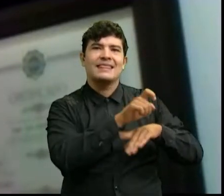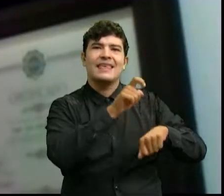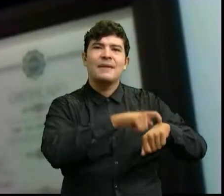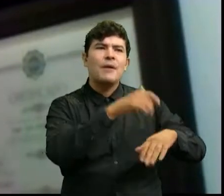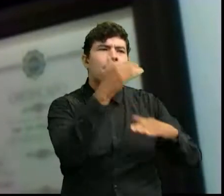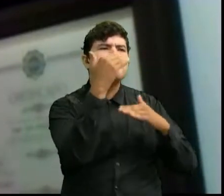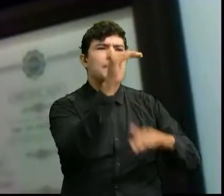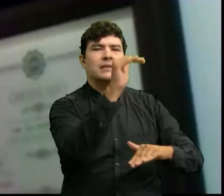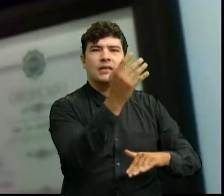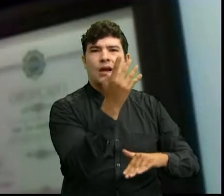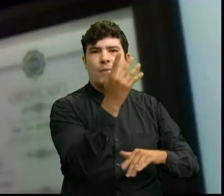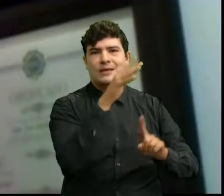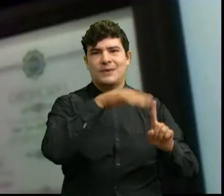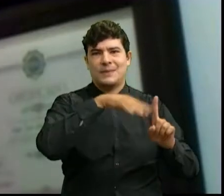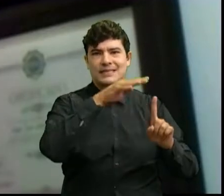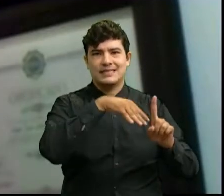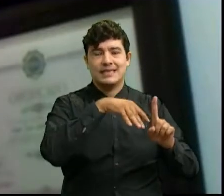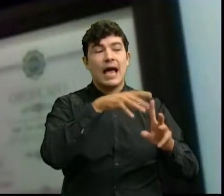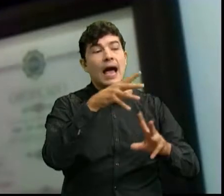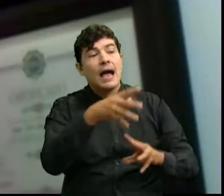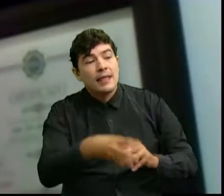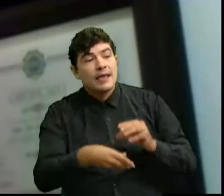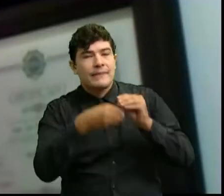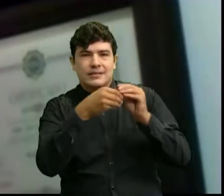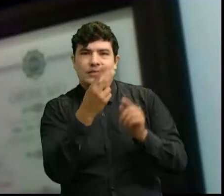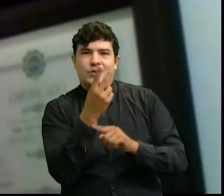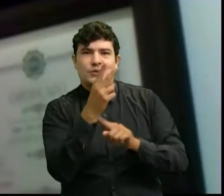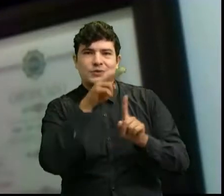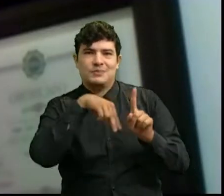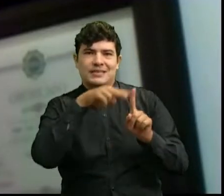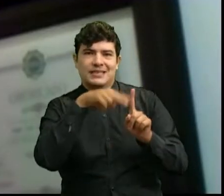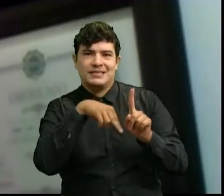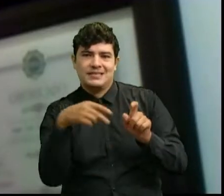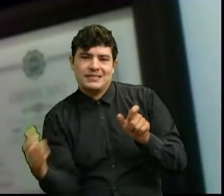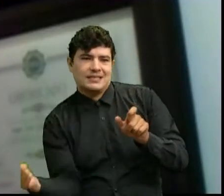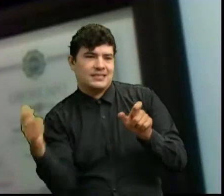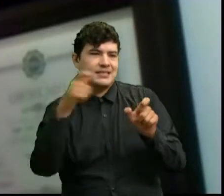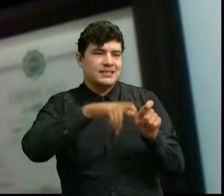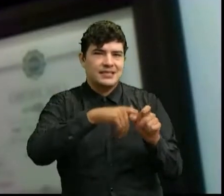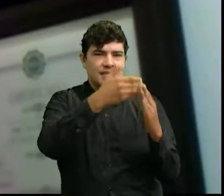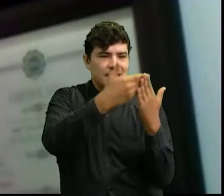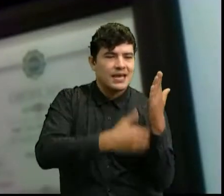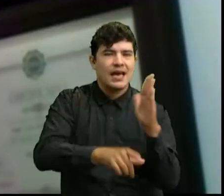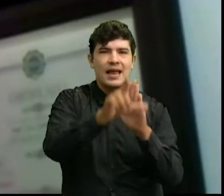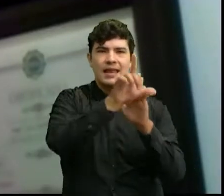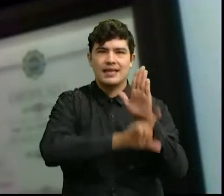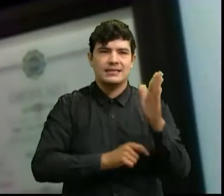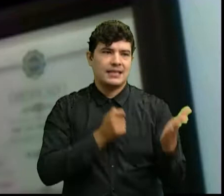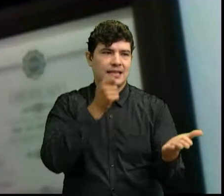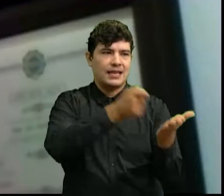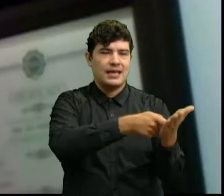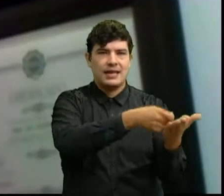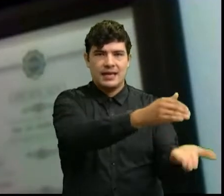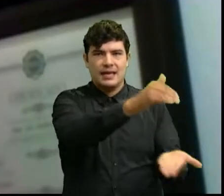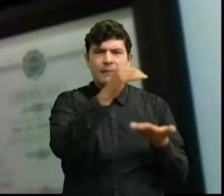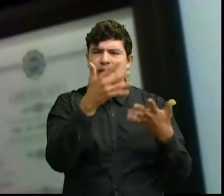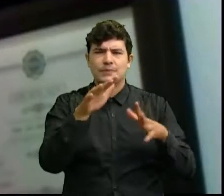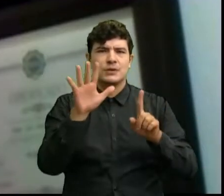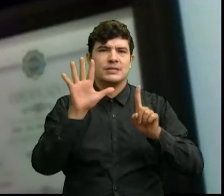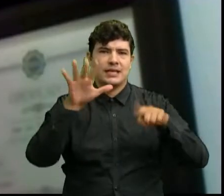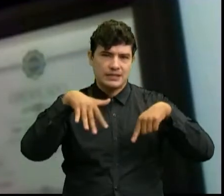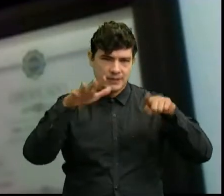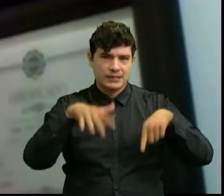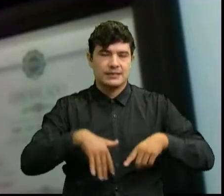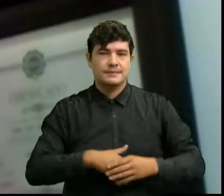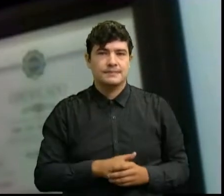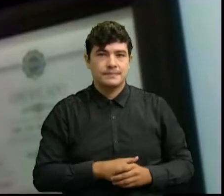de la prestación y 2 meses adicionales para hacer la inclusión en nómina. Esto es un término de 6 meses.